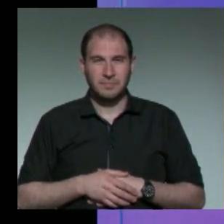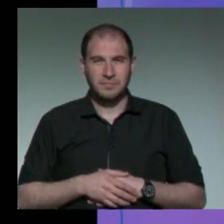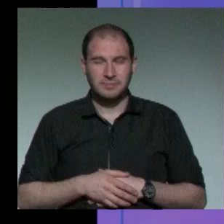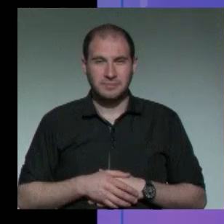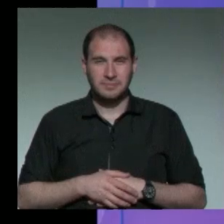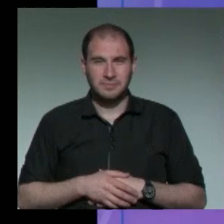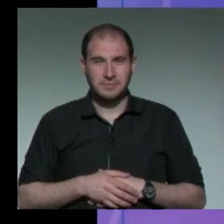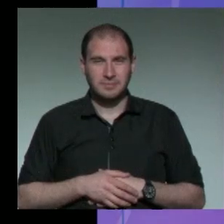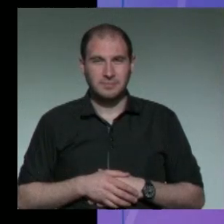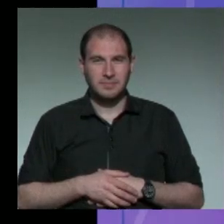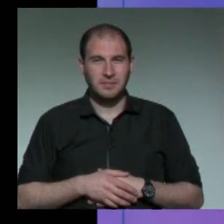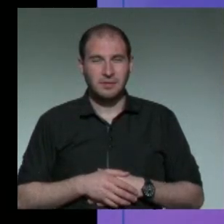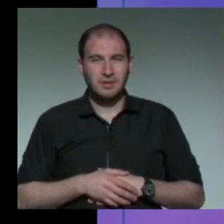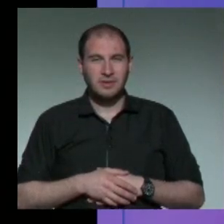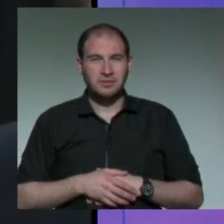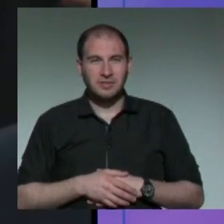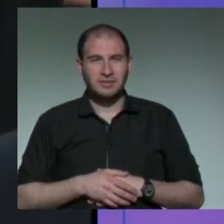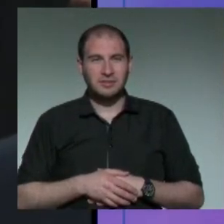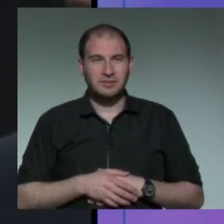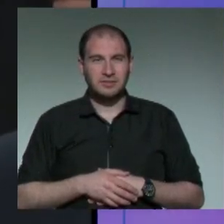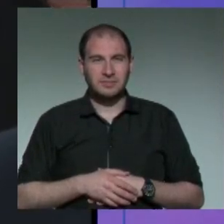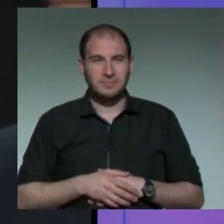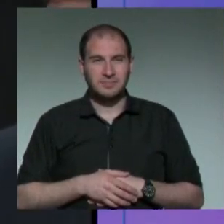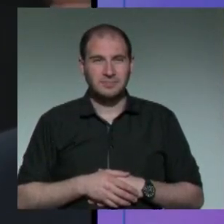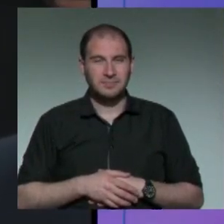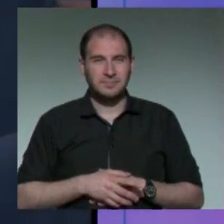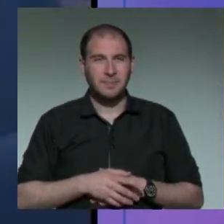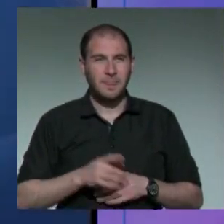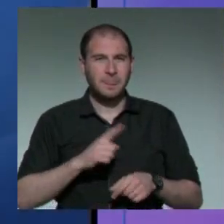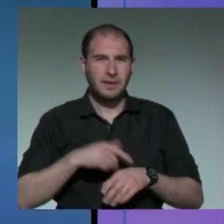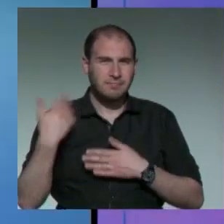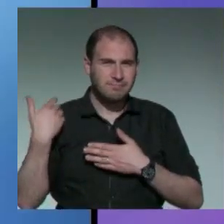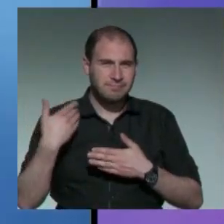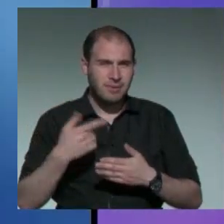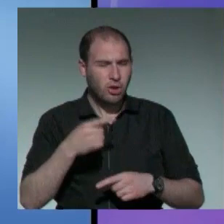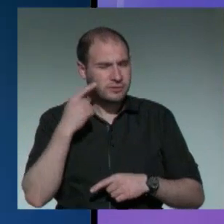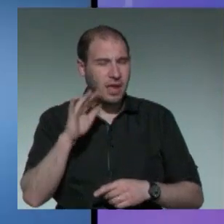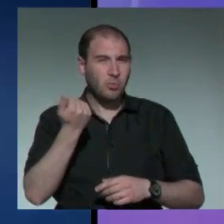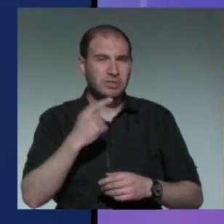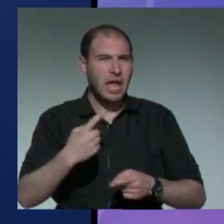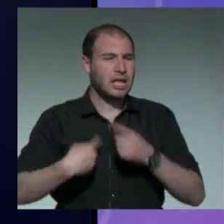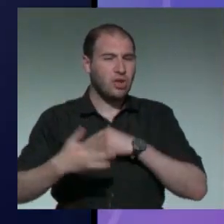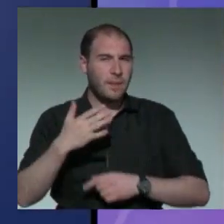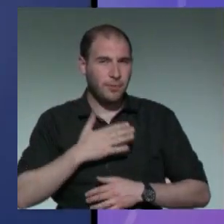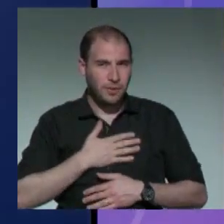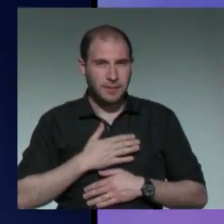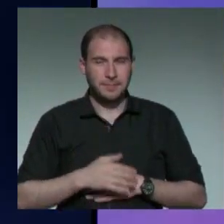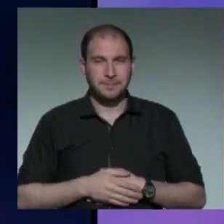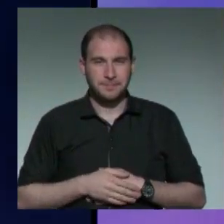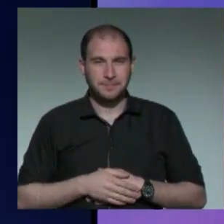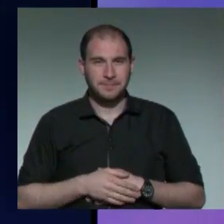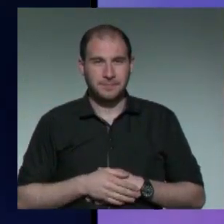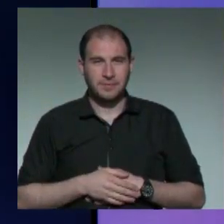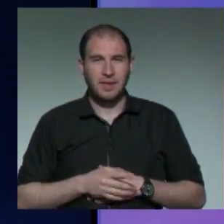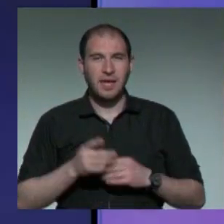queriendo soñarla. Con el tiempo uno fue redescubriendo su propia historia